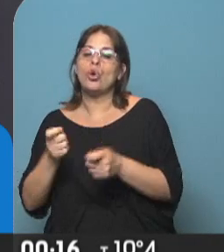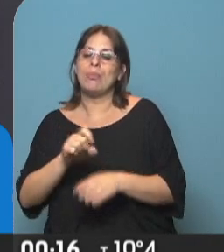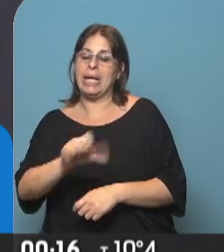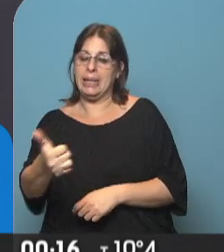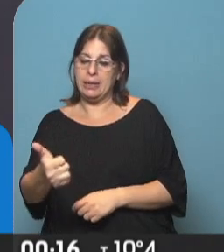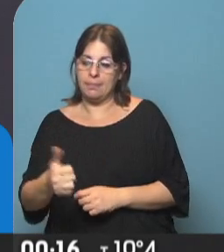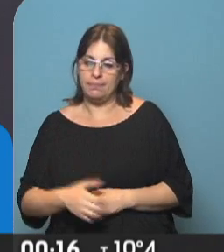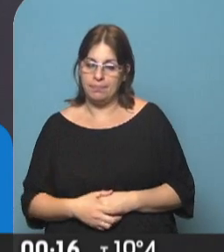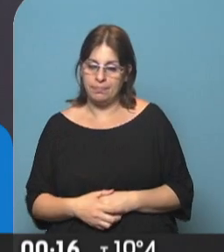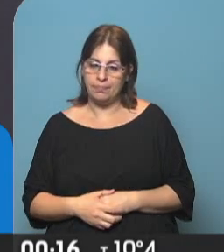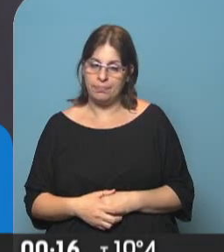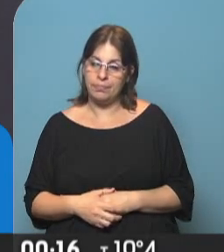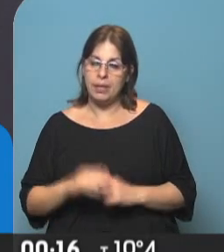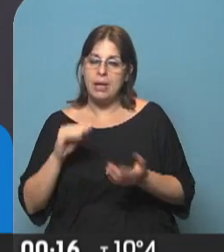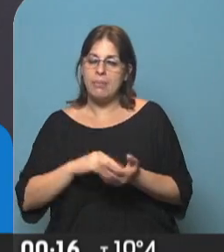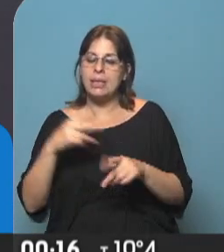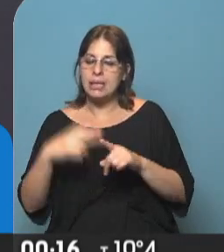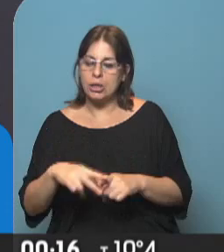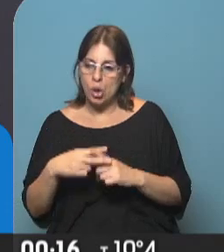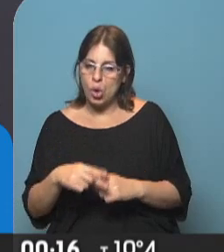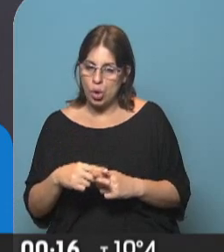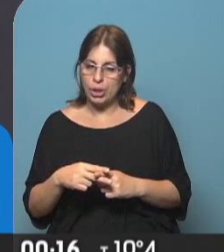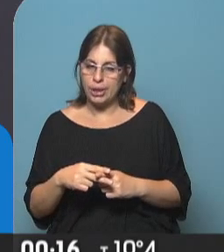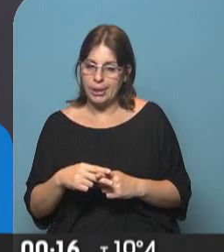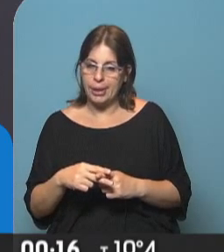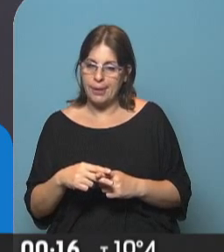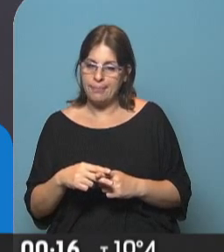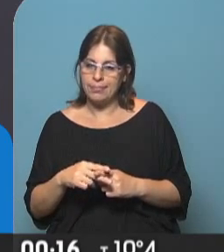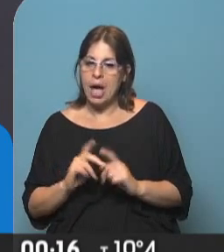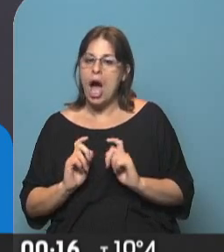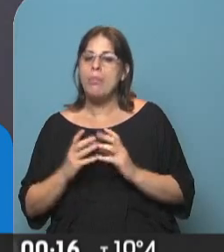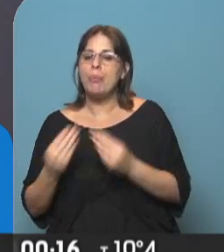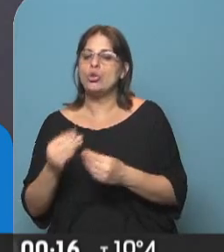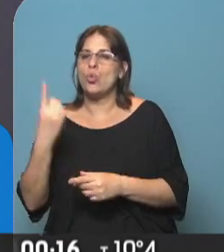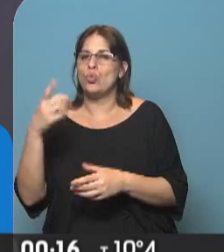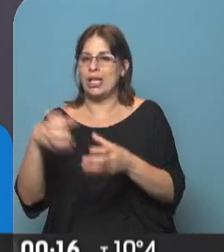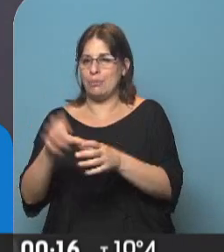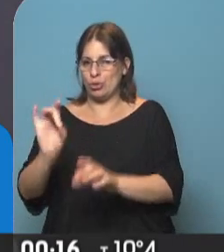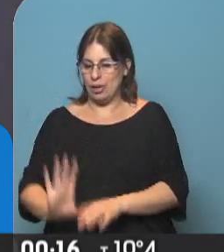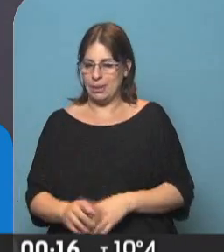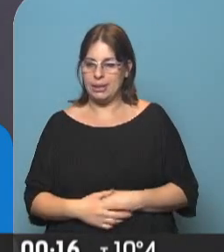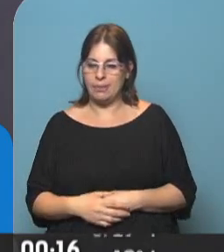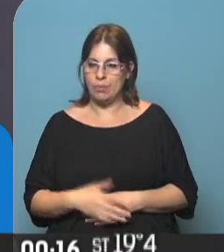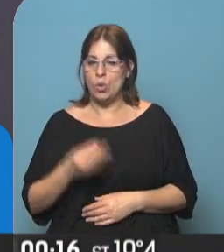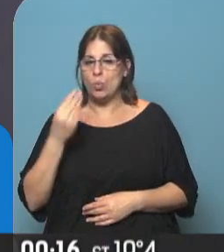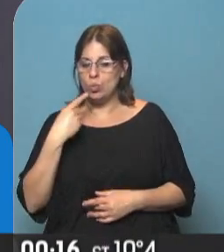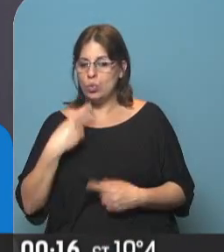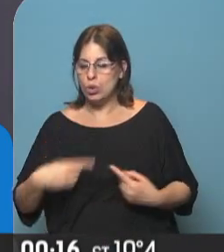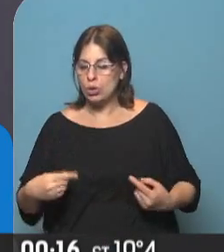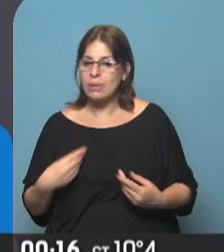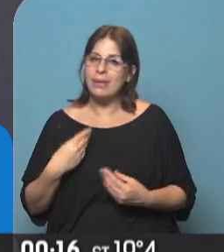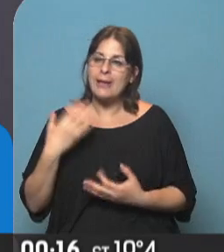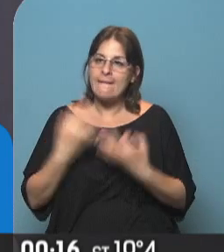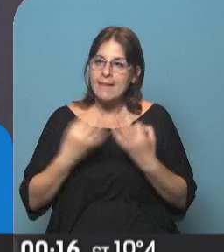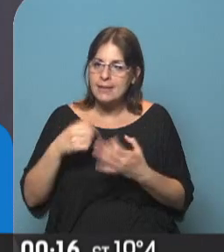entre la tecnología que jugó para un solo equipo. La verdad que hay muchas cosas para